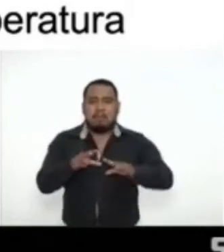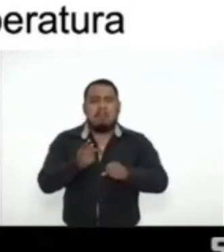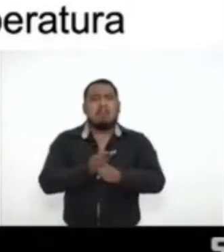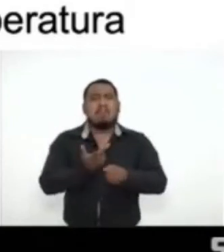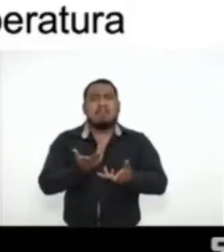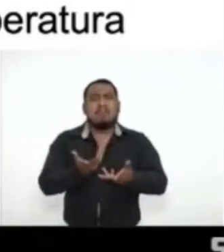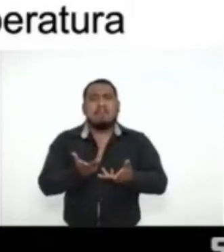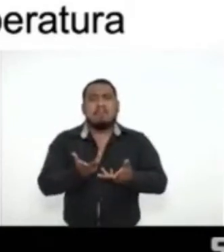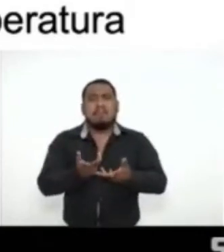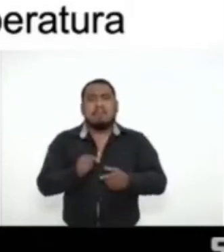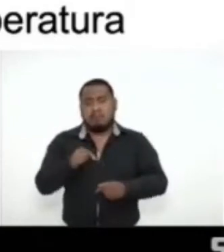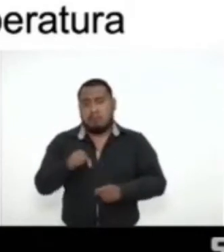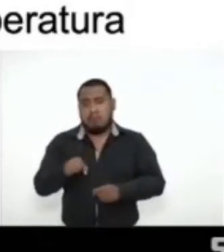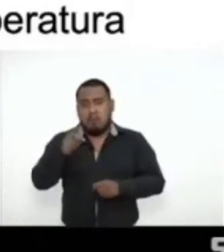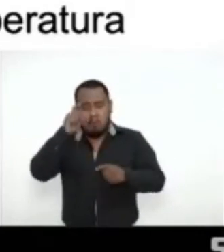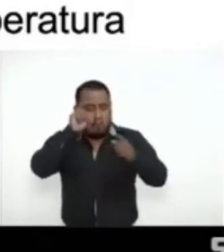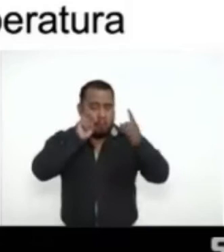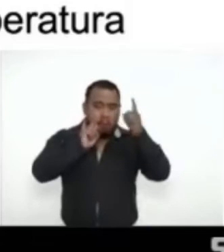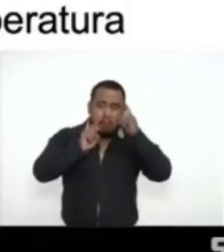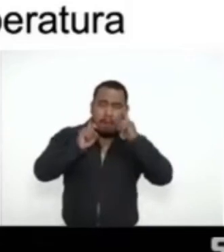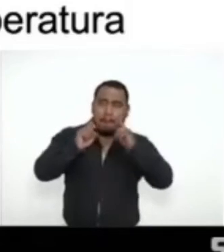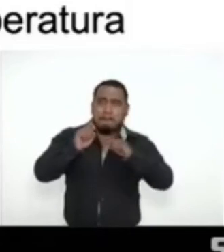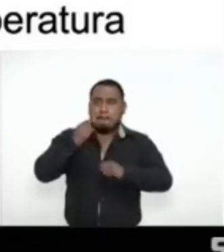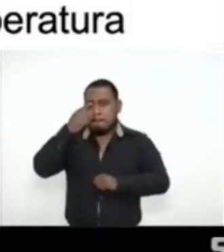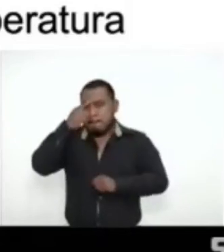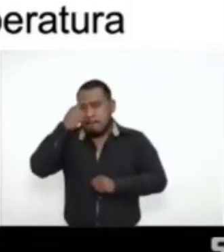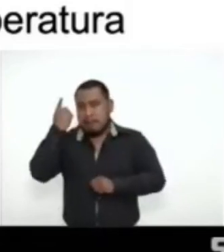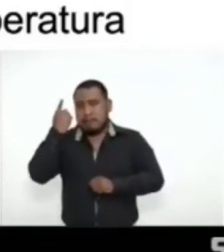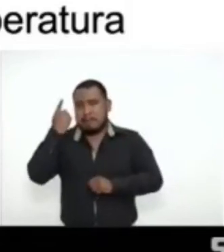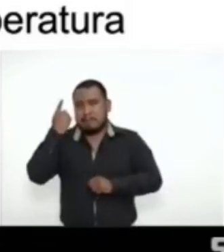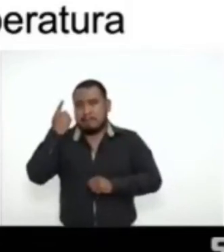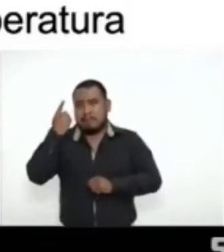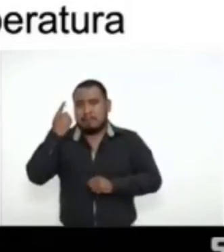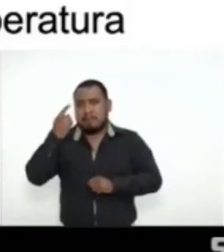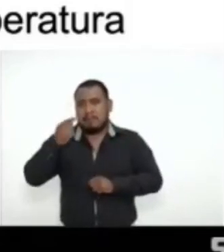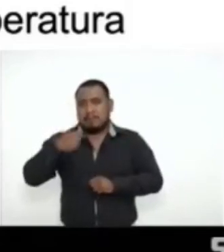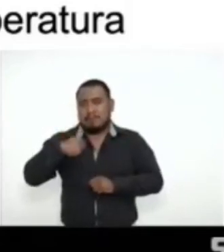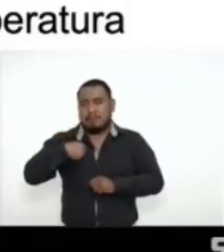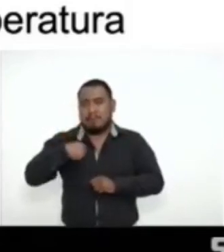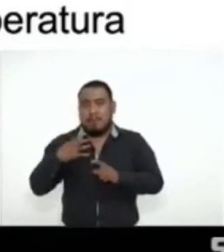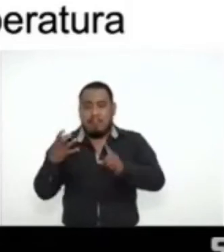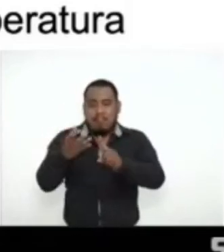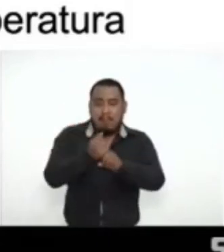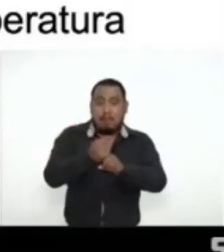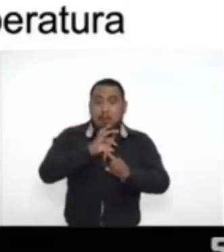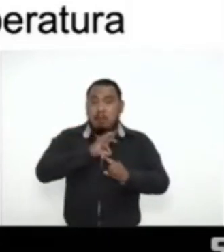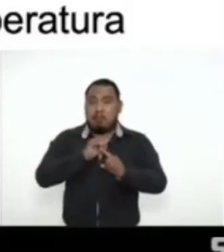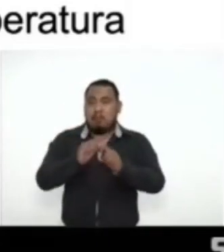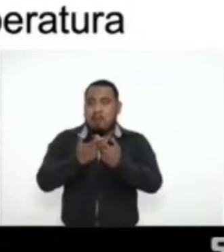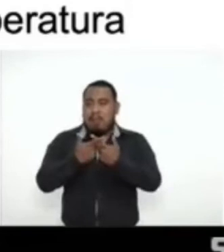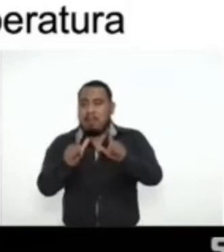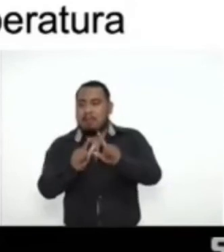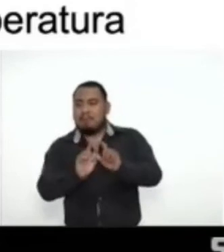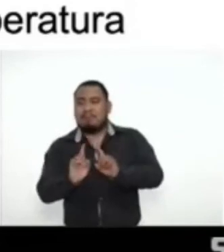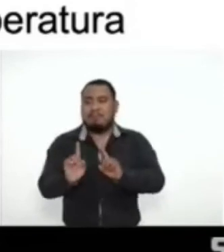pasa? Si estoy sudada es mucho más fácil que si el depredador me agarra, yo me le resbale. Una